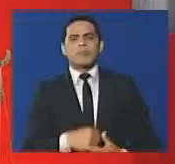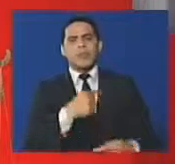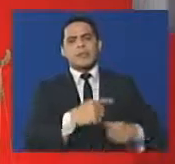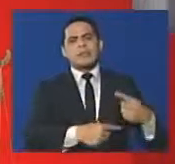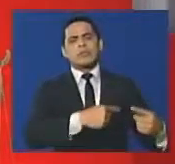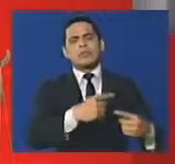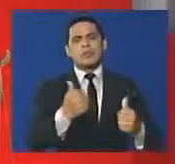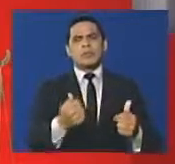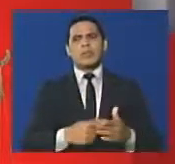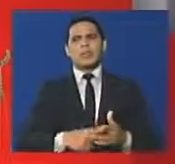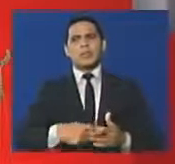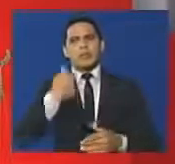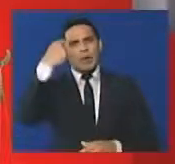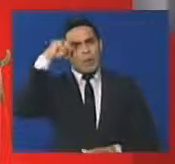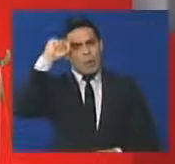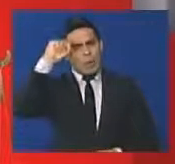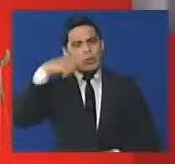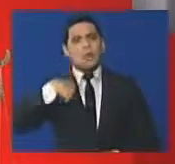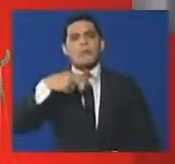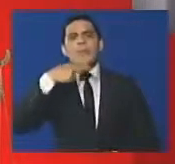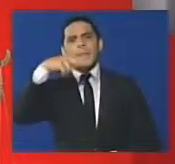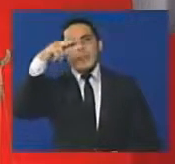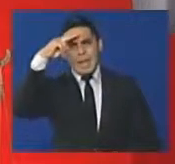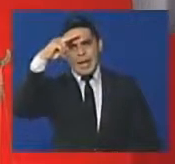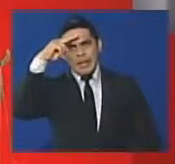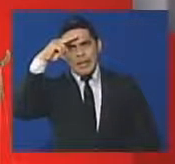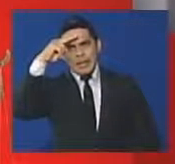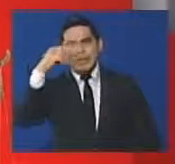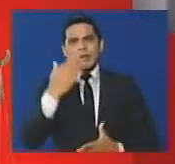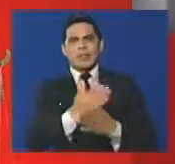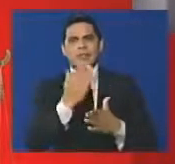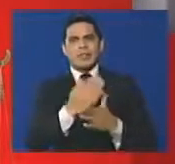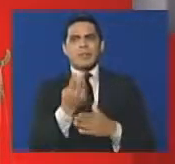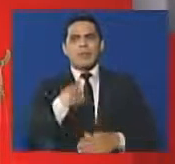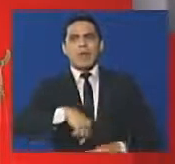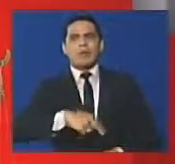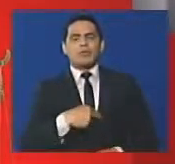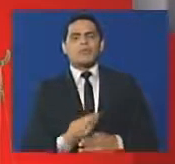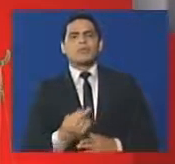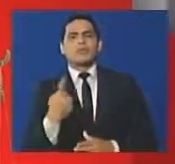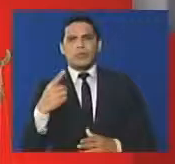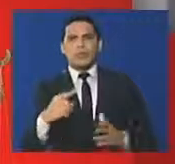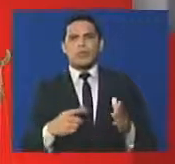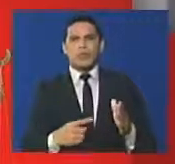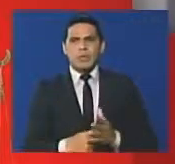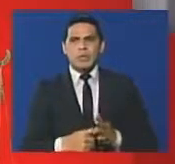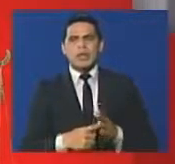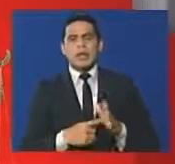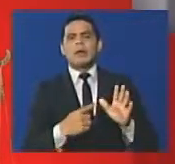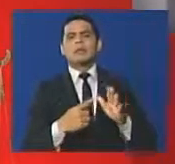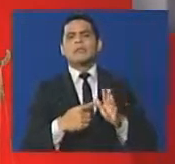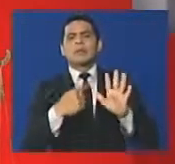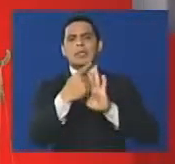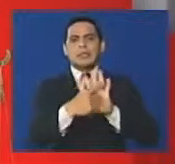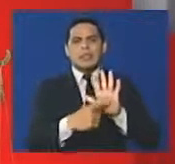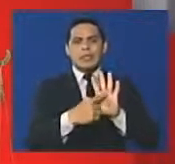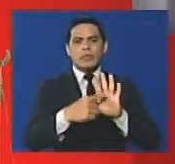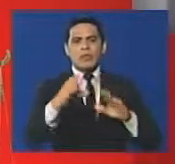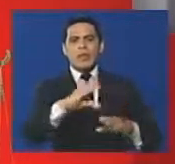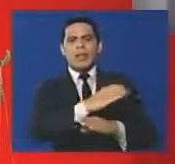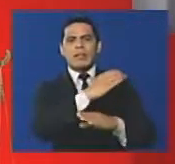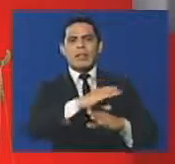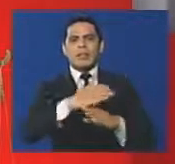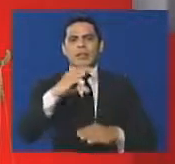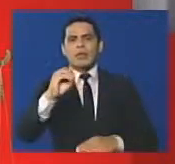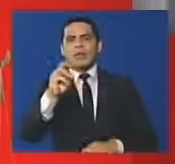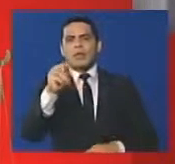retrospectiva, una memoria musical de mi padre, en paz descanse, que siempre nos ponía el Quinteto Contrapunto. Sí. El Quinteto Contrapunto anunciaba